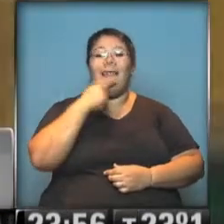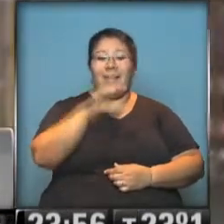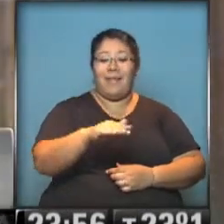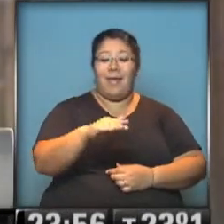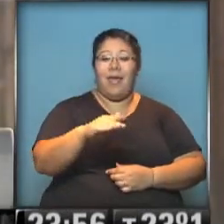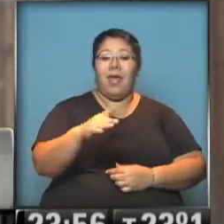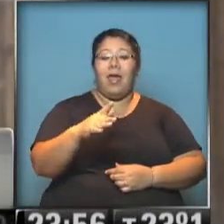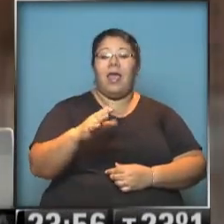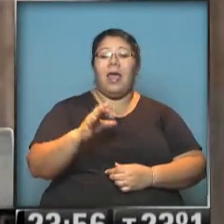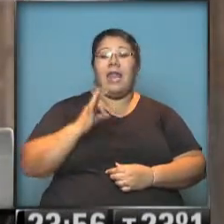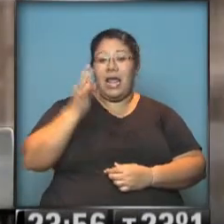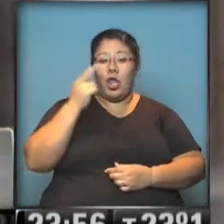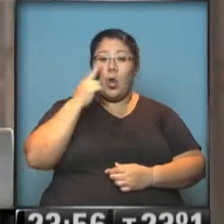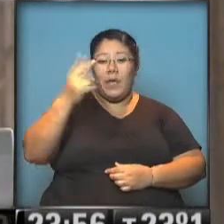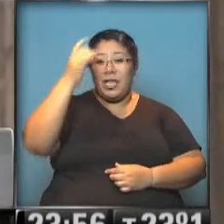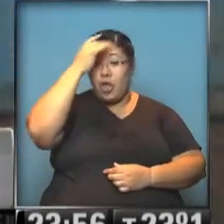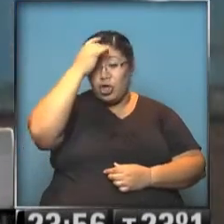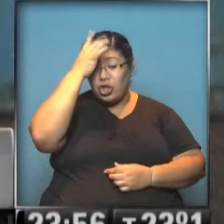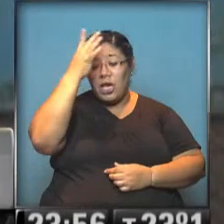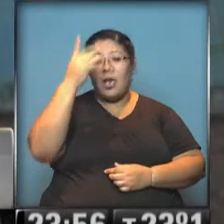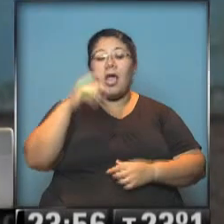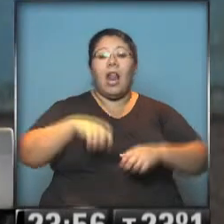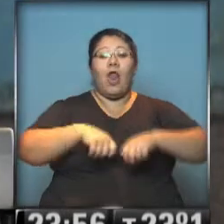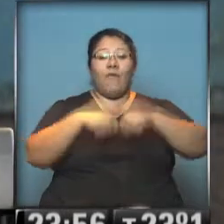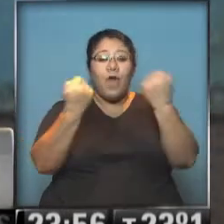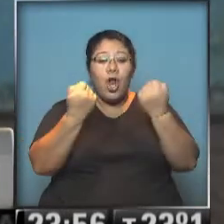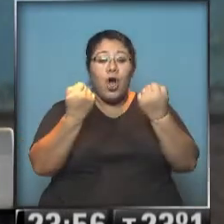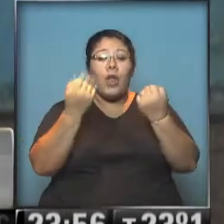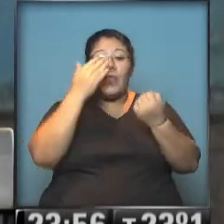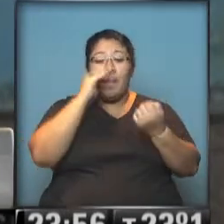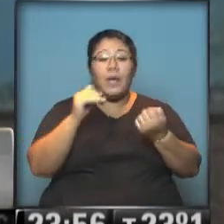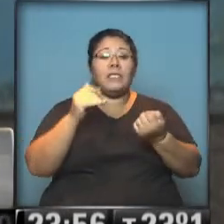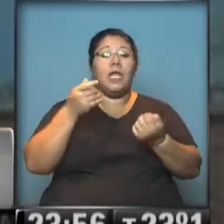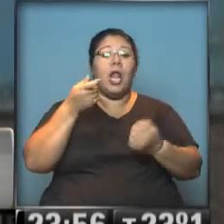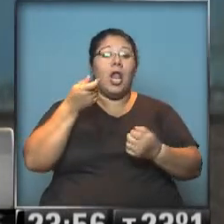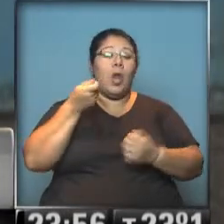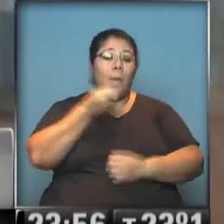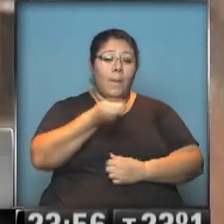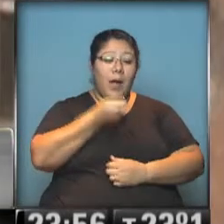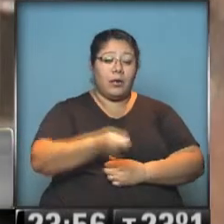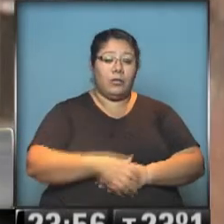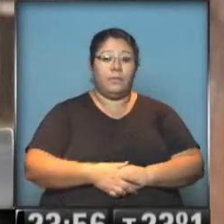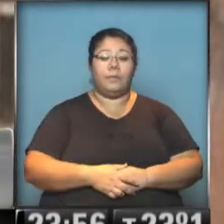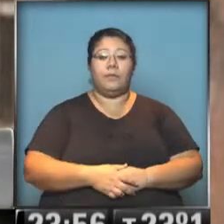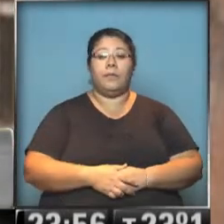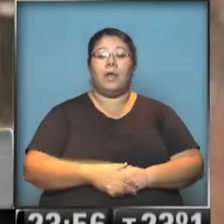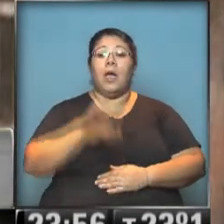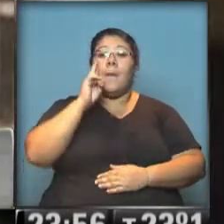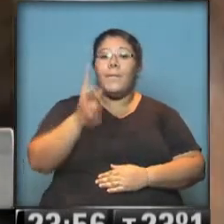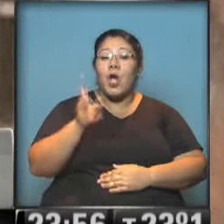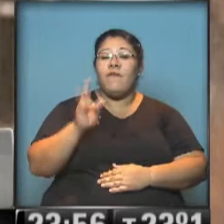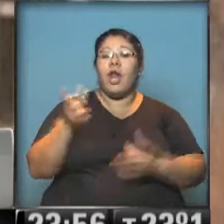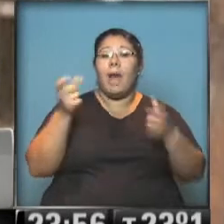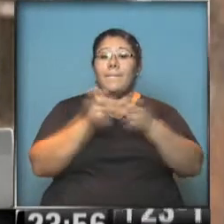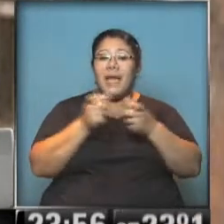El Ministerio de Información y Emisiones indio emitió una orden a los canales de televisión del país para que no emitan el film, mientras